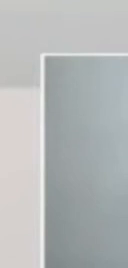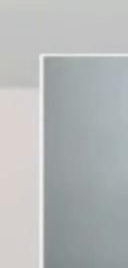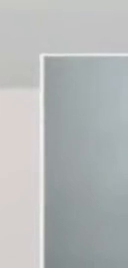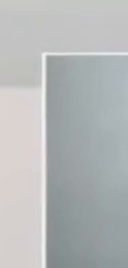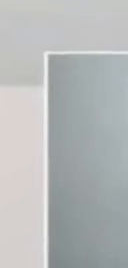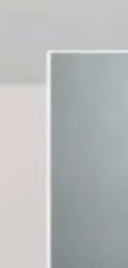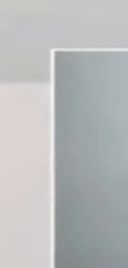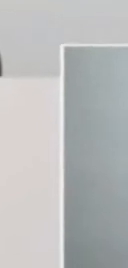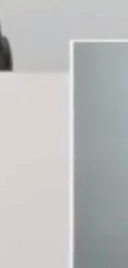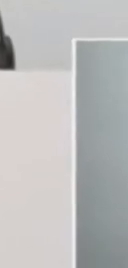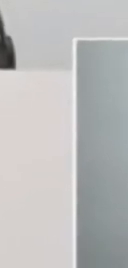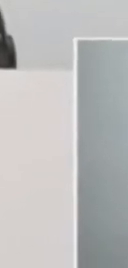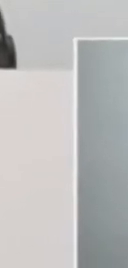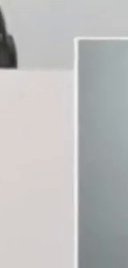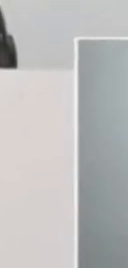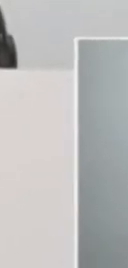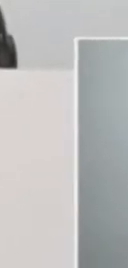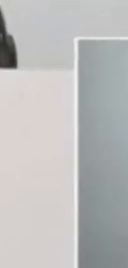transición al anaranjado.